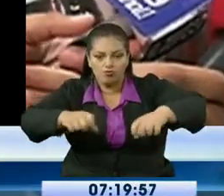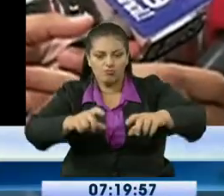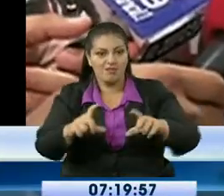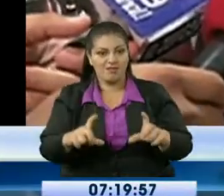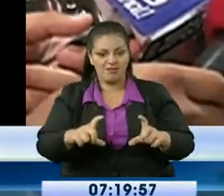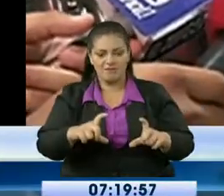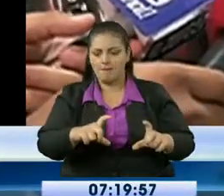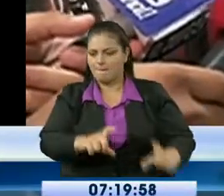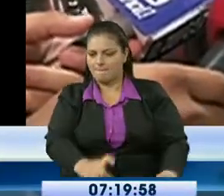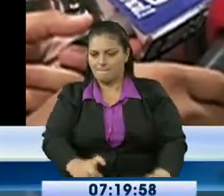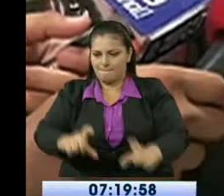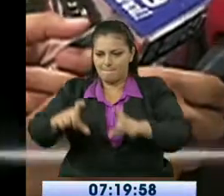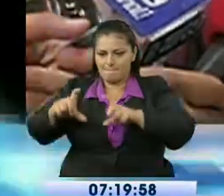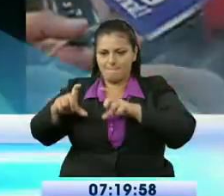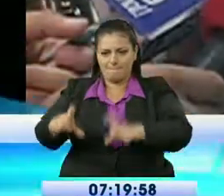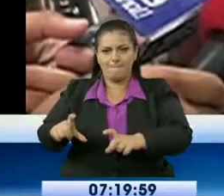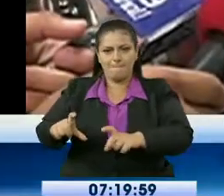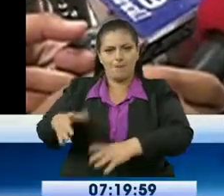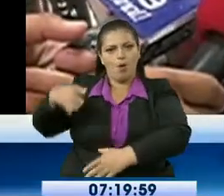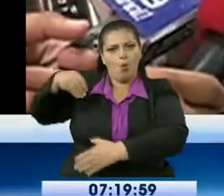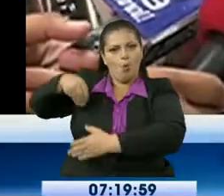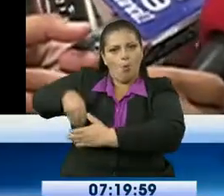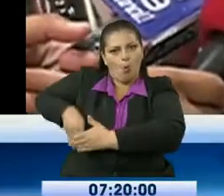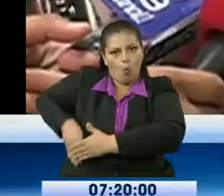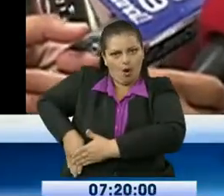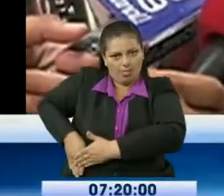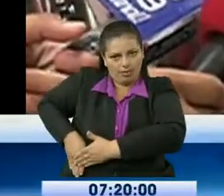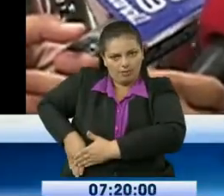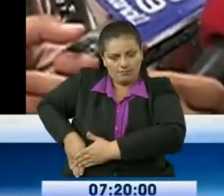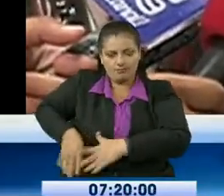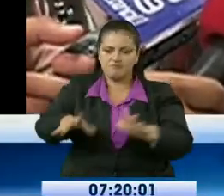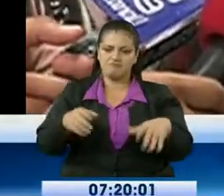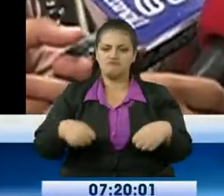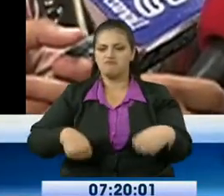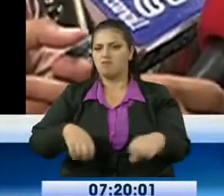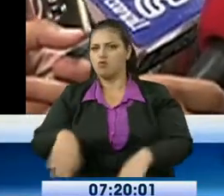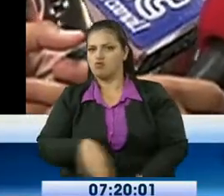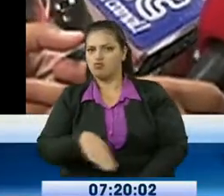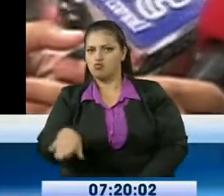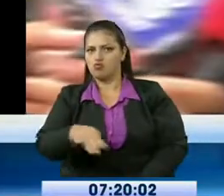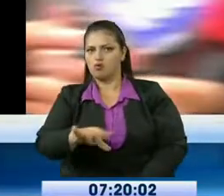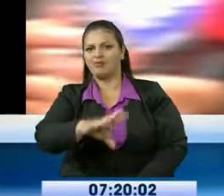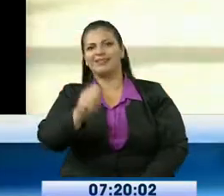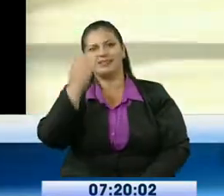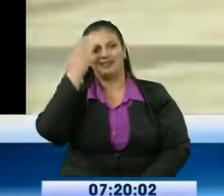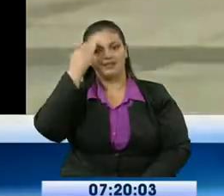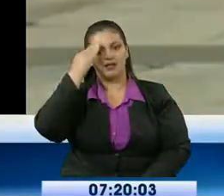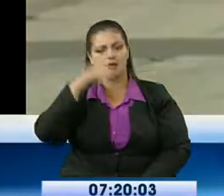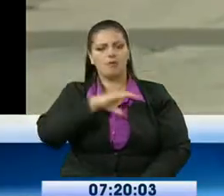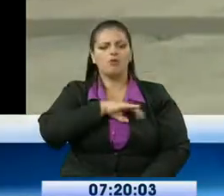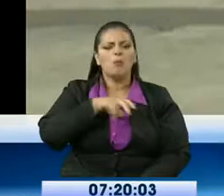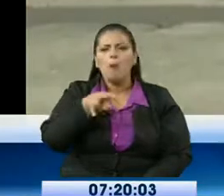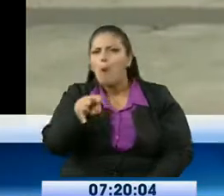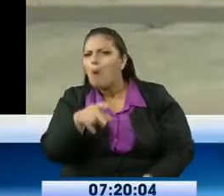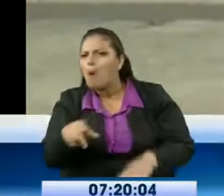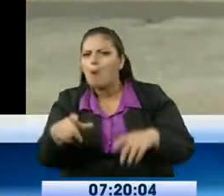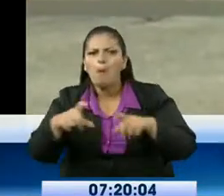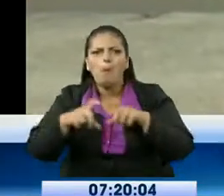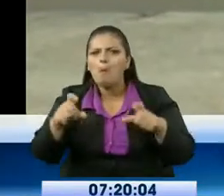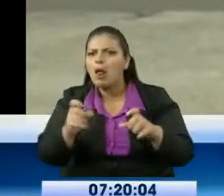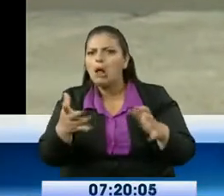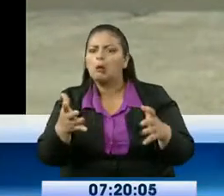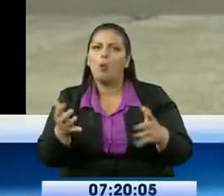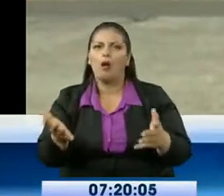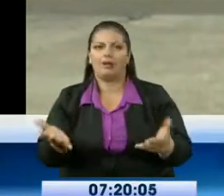moto para cometer su fechoría, sacan la placa para no poder ser identificados. En la Florida Norte, sus